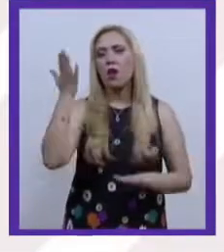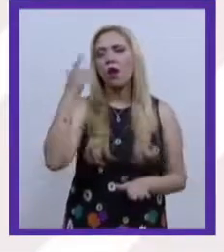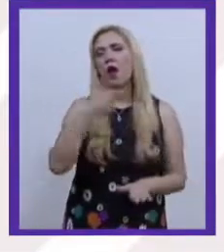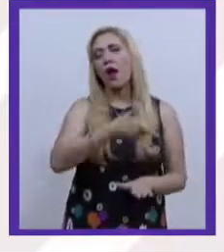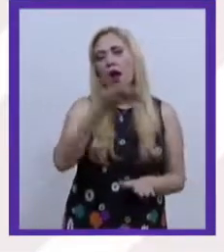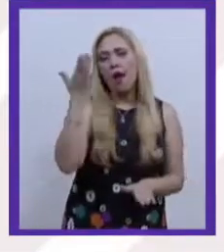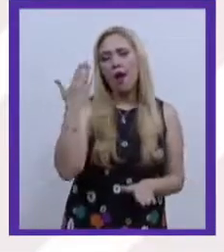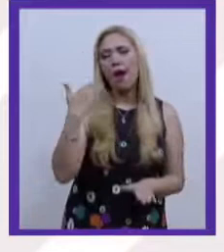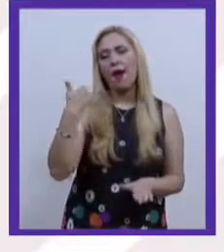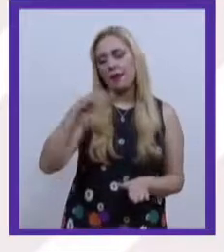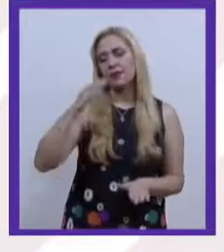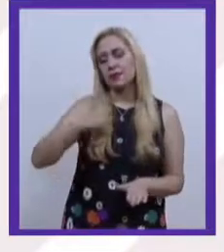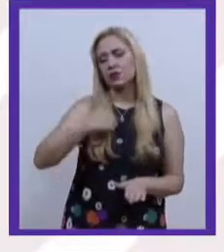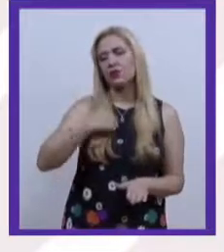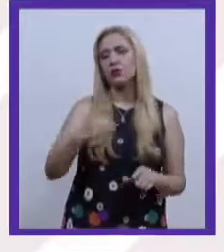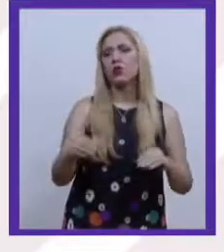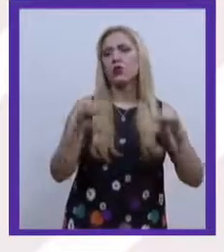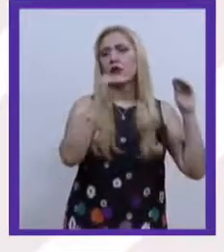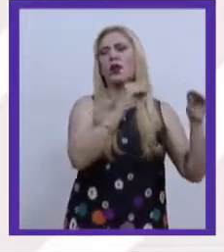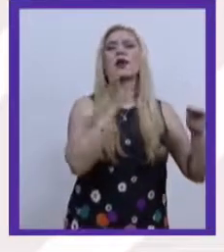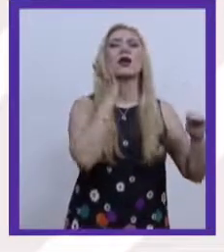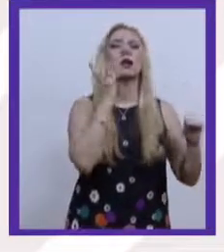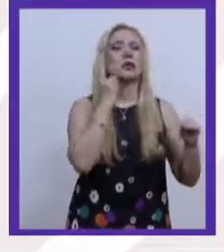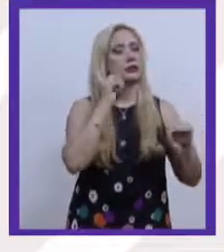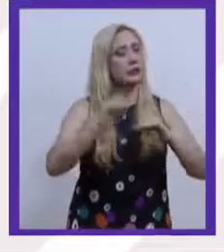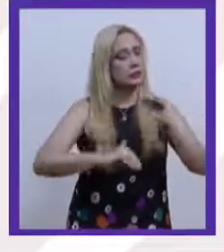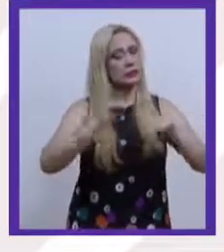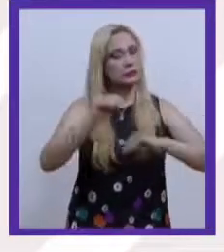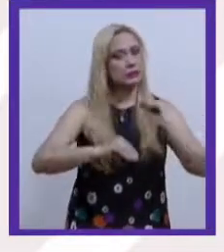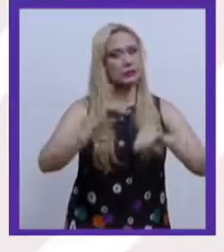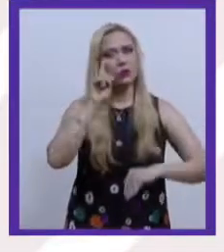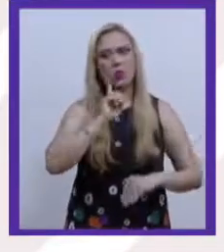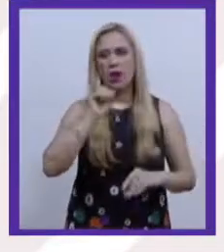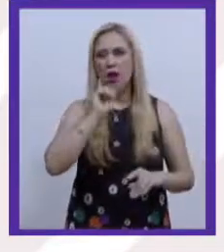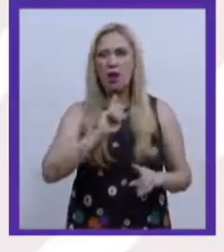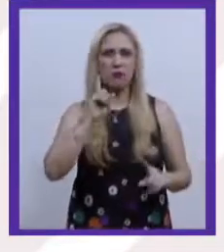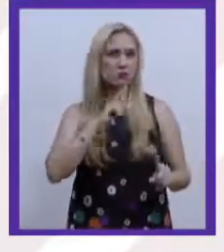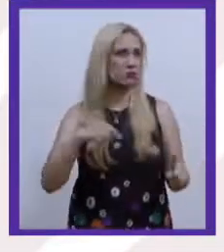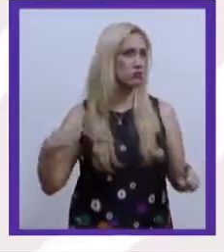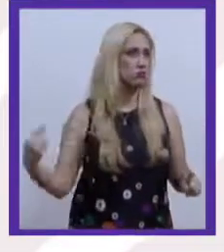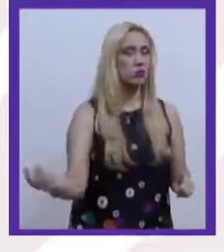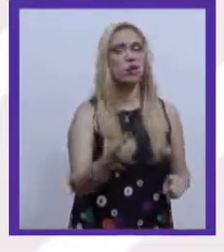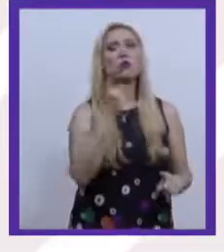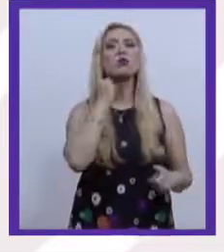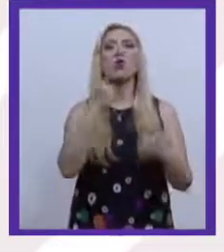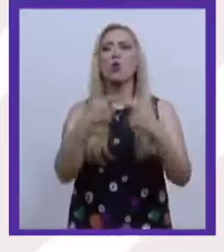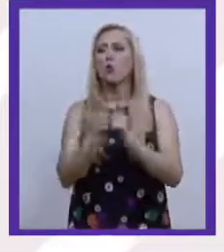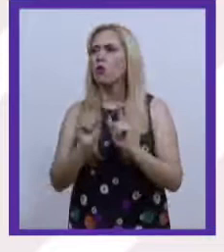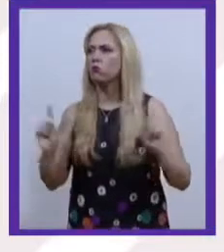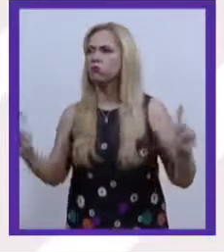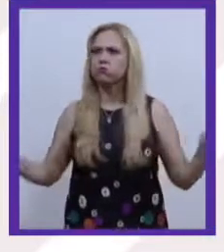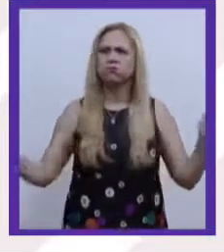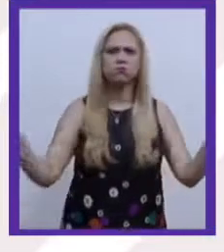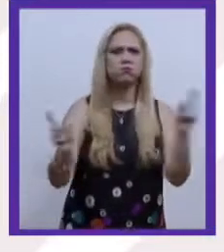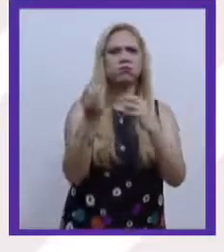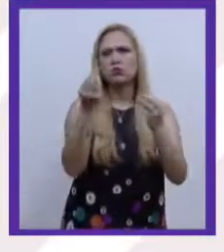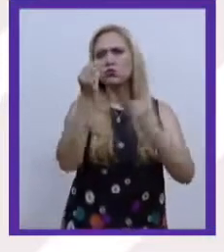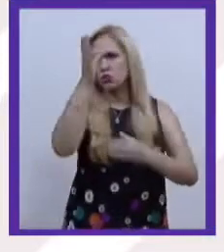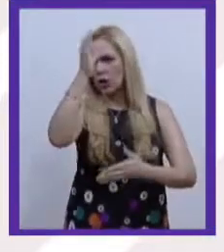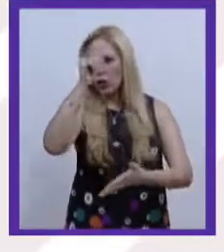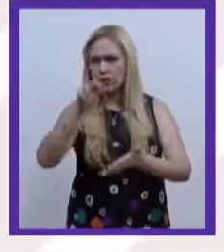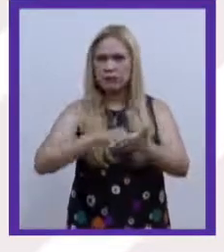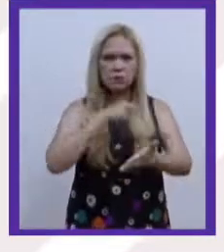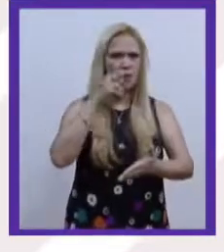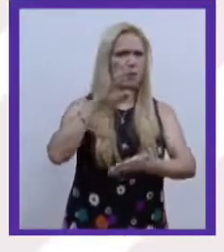esta pasada legislatura que fue muy activa. Las mujeres diputadas de todos los grupos parlamentarios hicieron muchos acuerdos, muchos